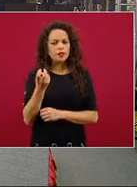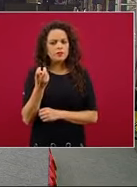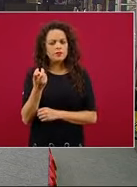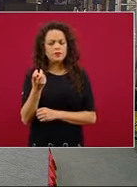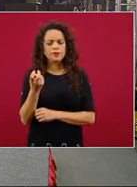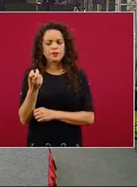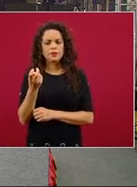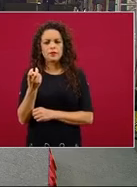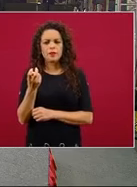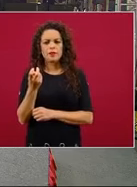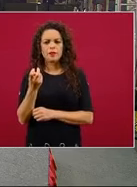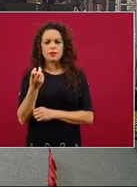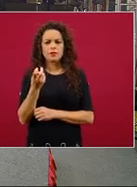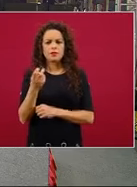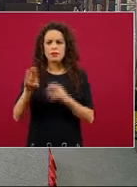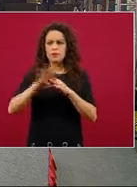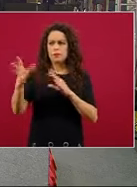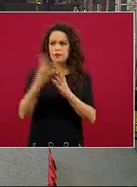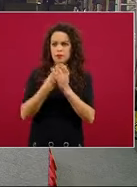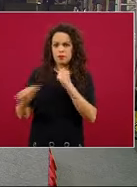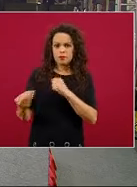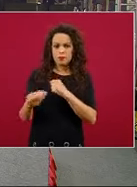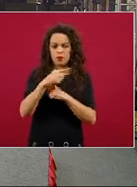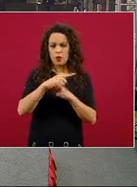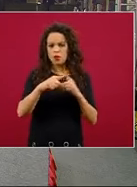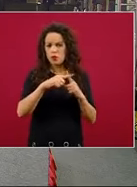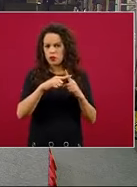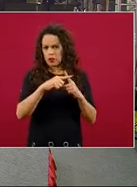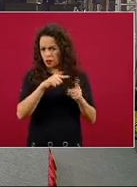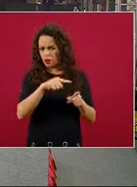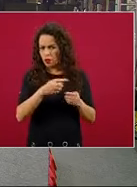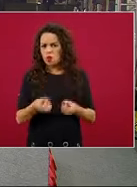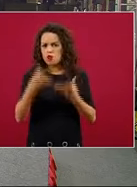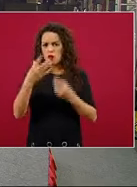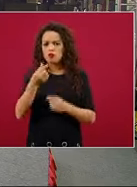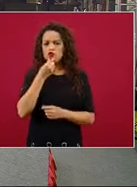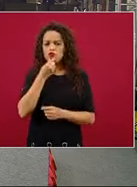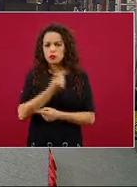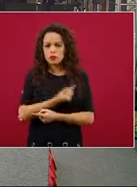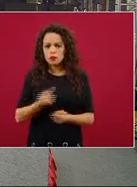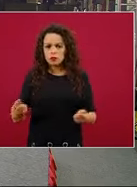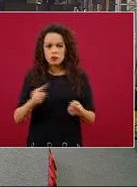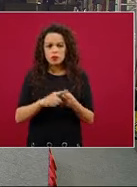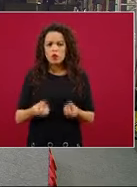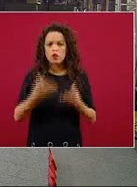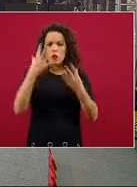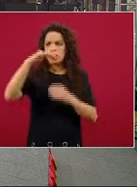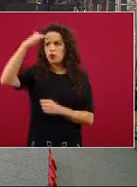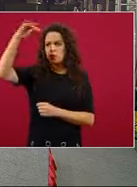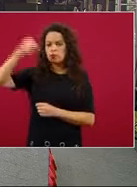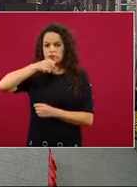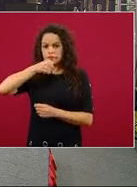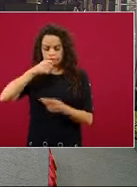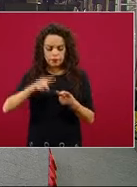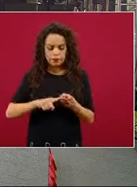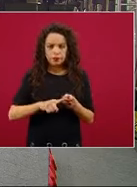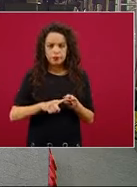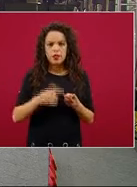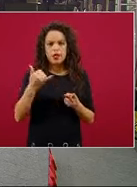casos positivos de migrantes, ¿cuántos son niños, cuántos son adultos mayores y cuántos también